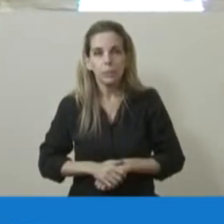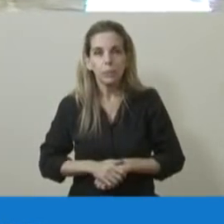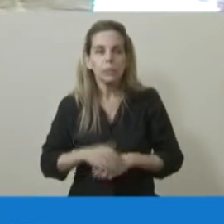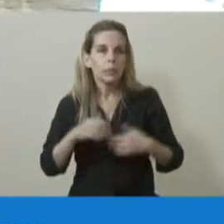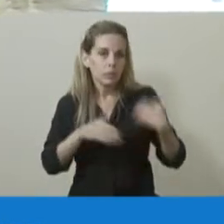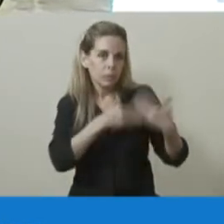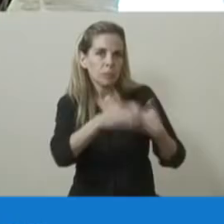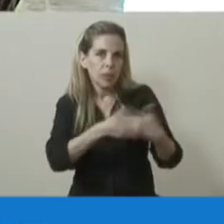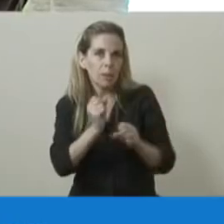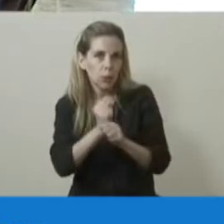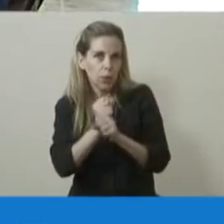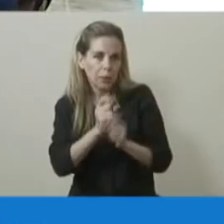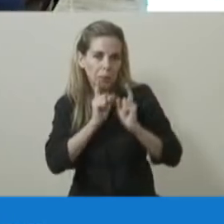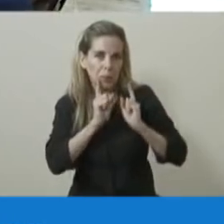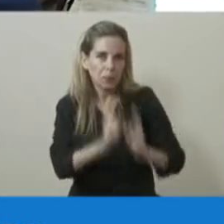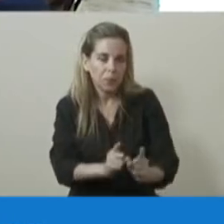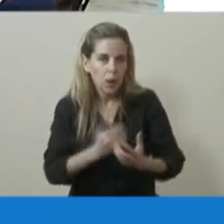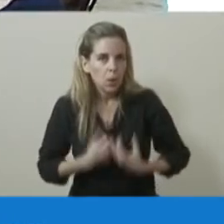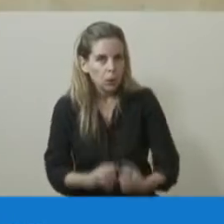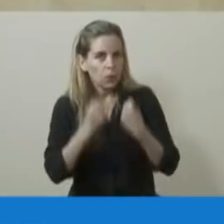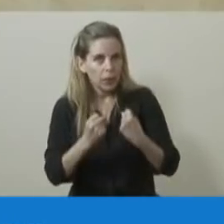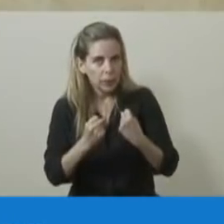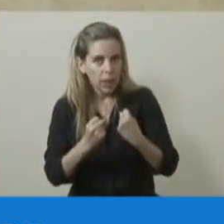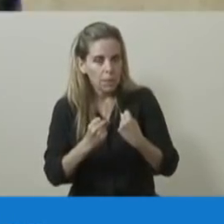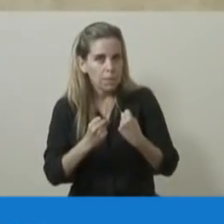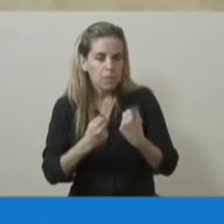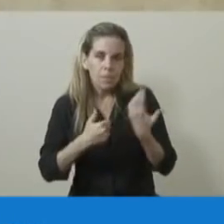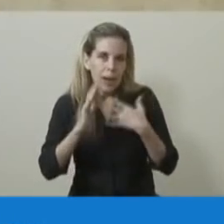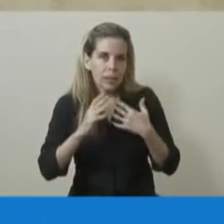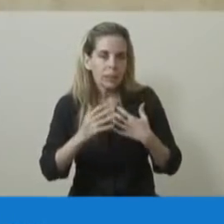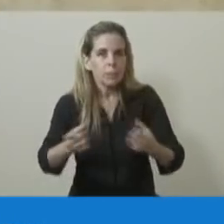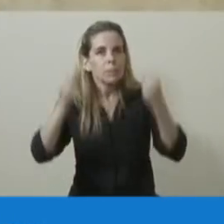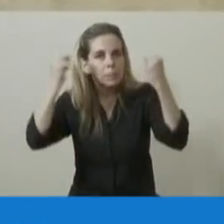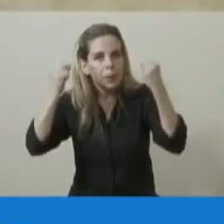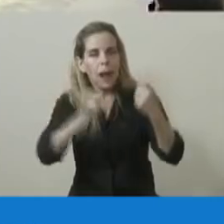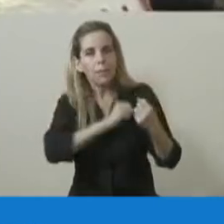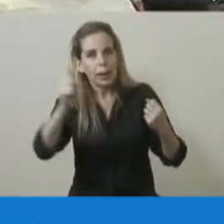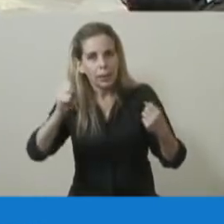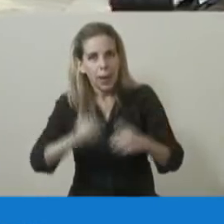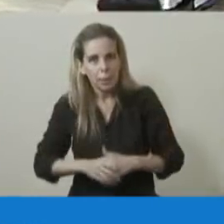sigamos trabajando con más fuerza que nunca. ¡Viva la patria!